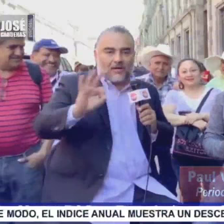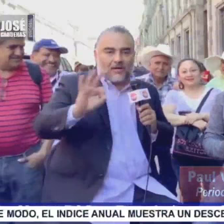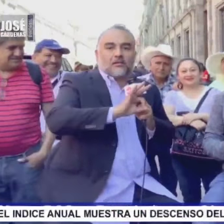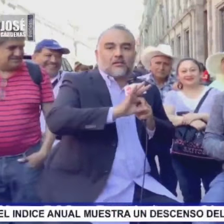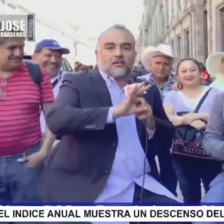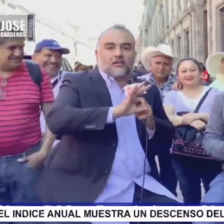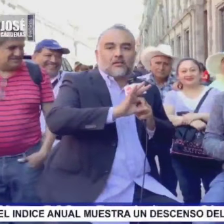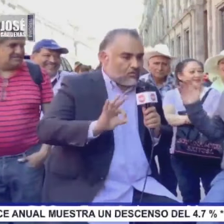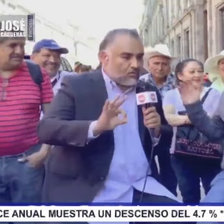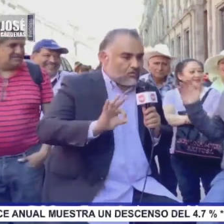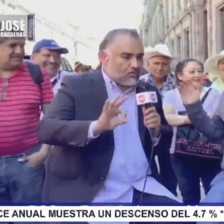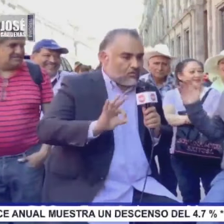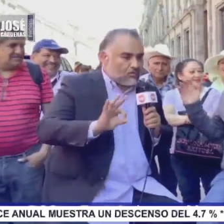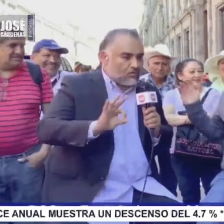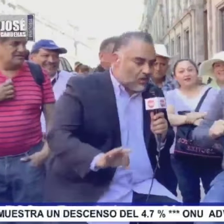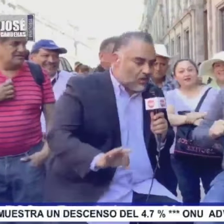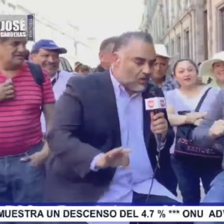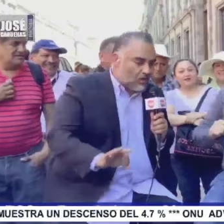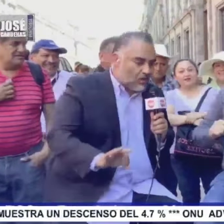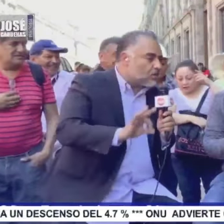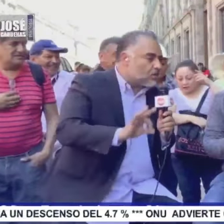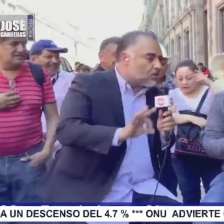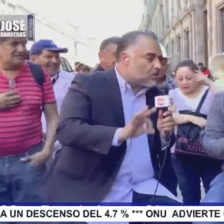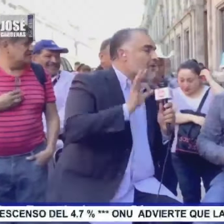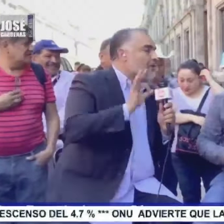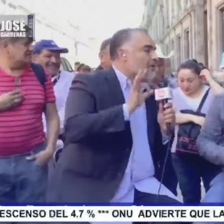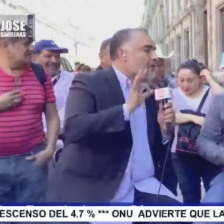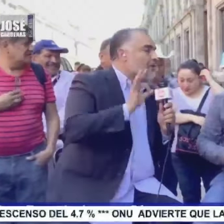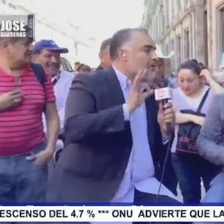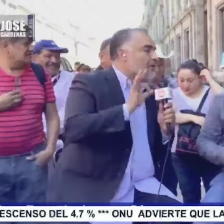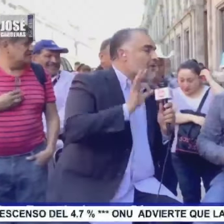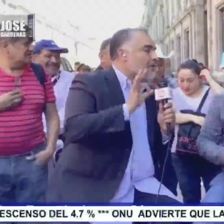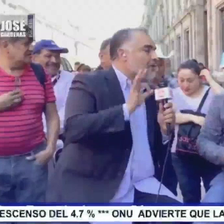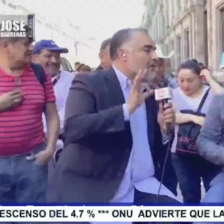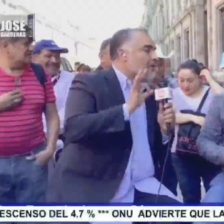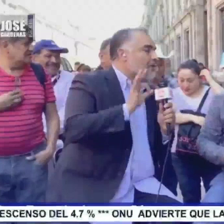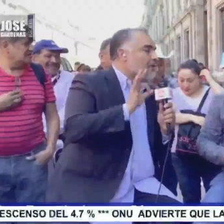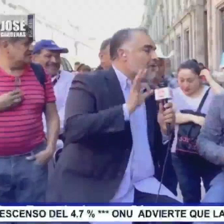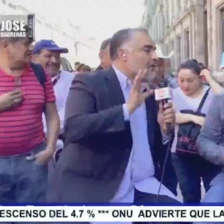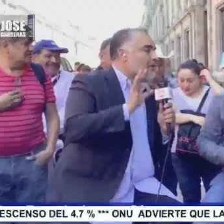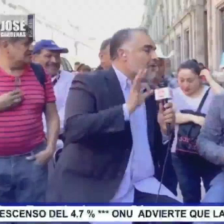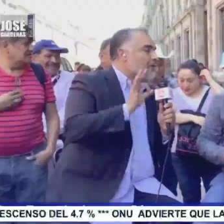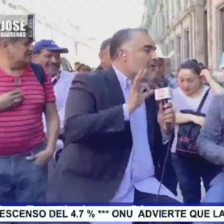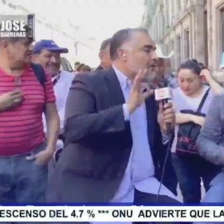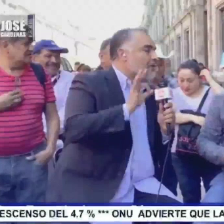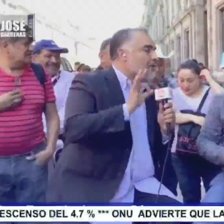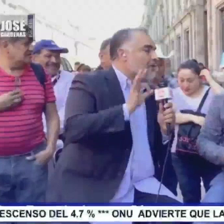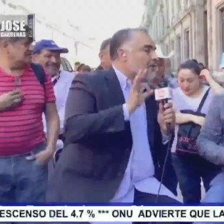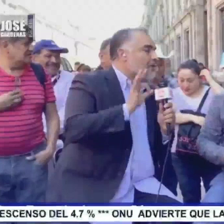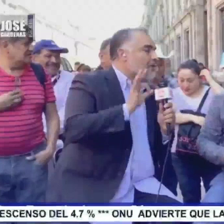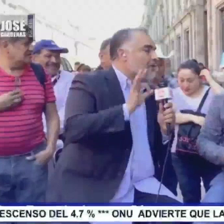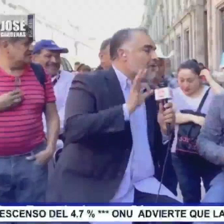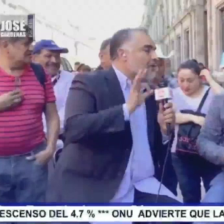violencia, no. No es violencia. No. Yo sé que te duele que te digan, a pesar de